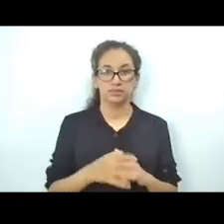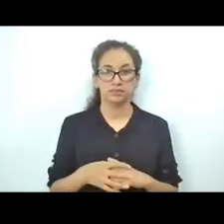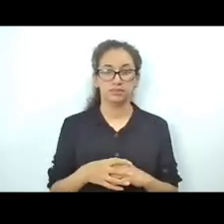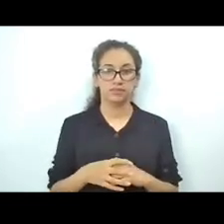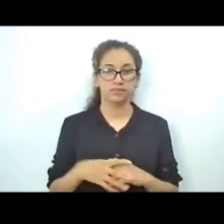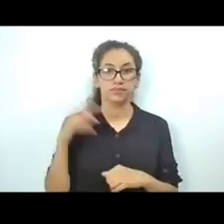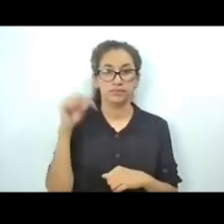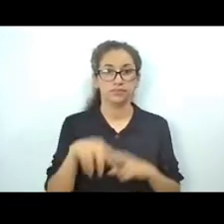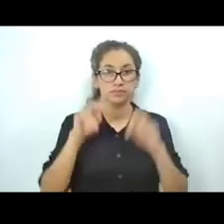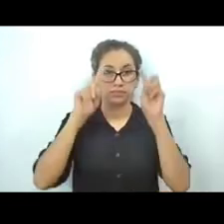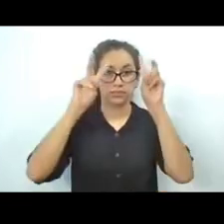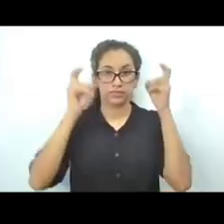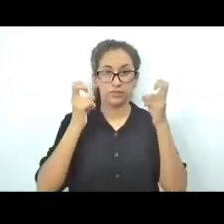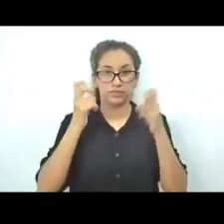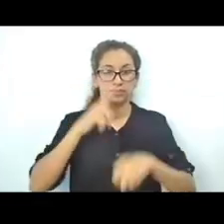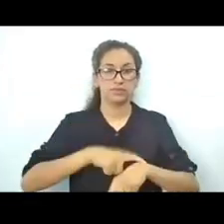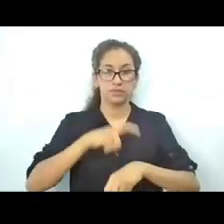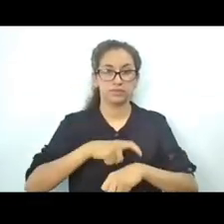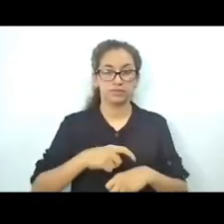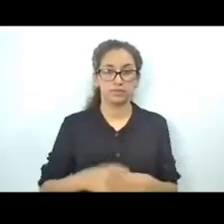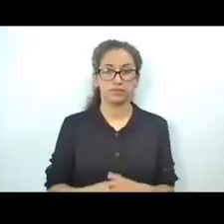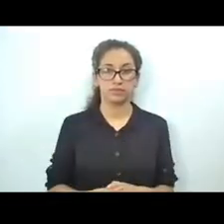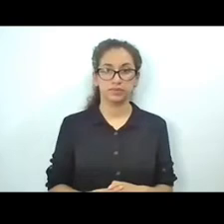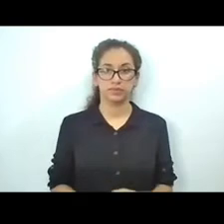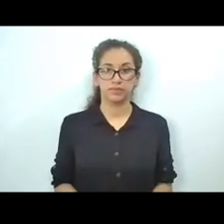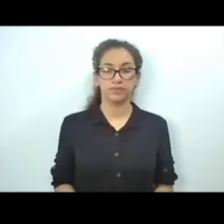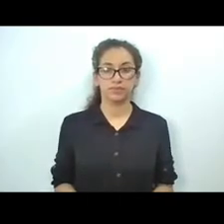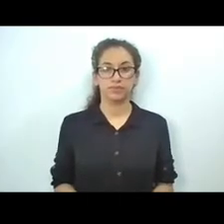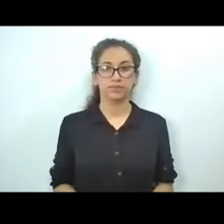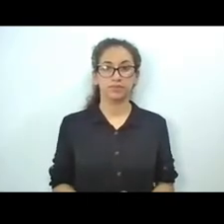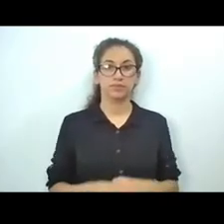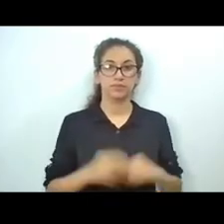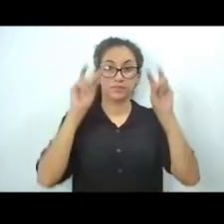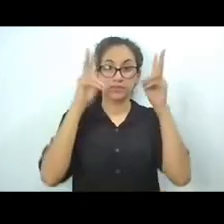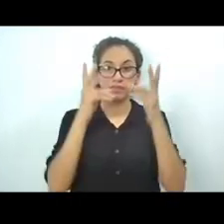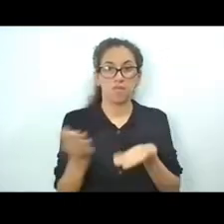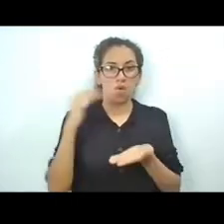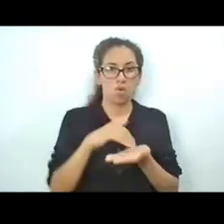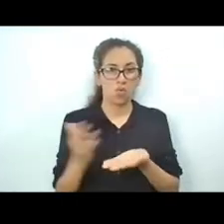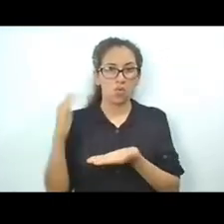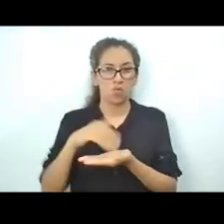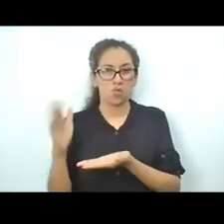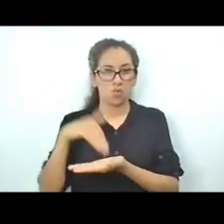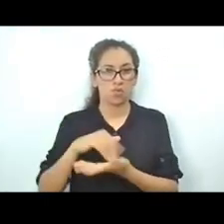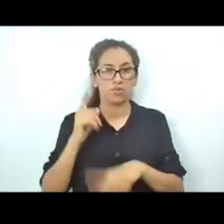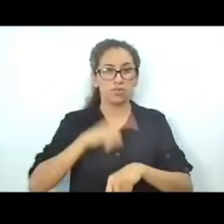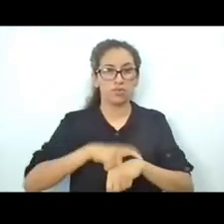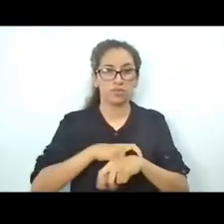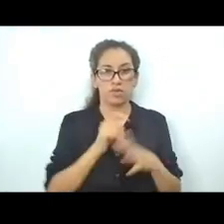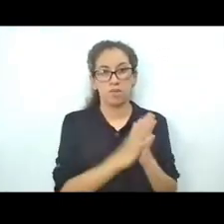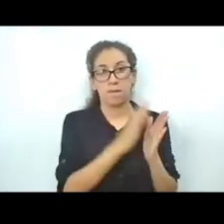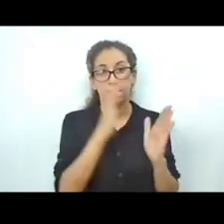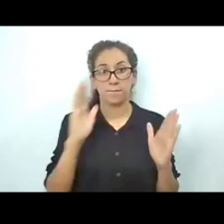aquí hay un tema de temporalidad, ¿no? Que hay que tener en cuenta. Que el problema se repita en un tiempo